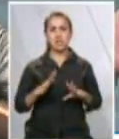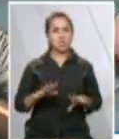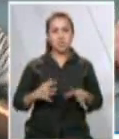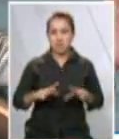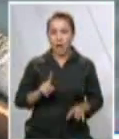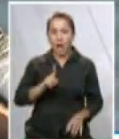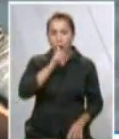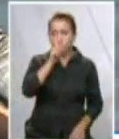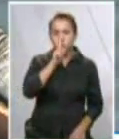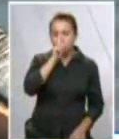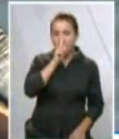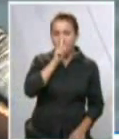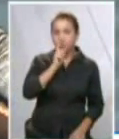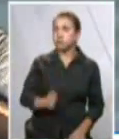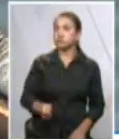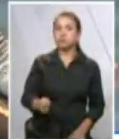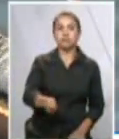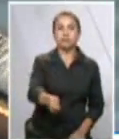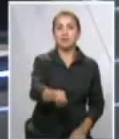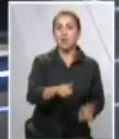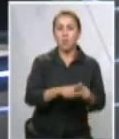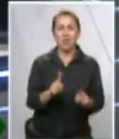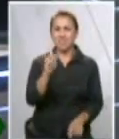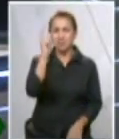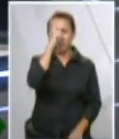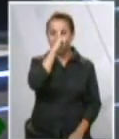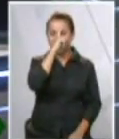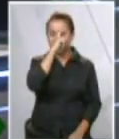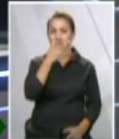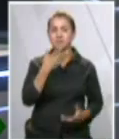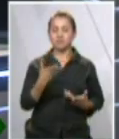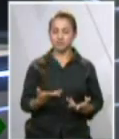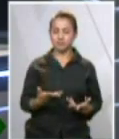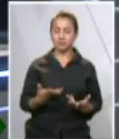está adecuada. Es lo que dices tú, ¿no? Es tan difícil